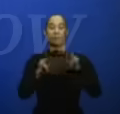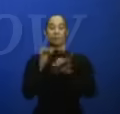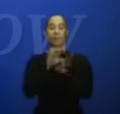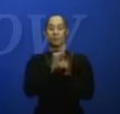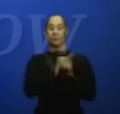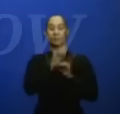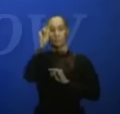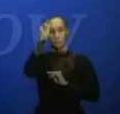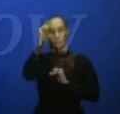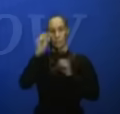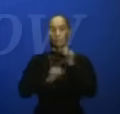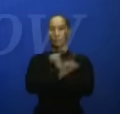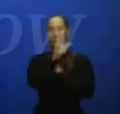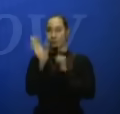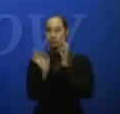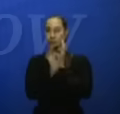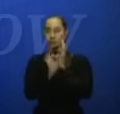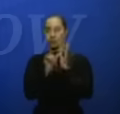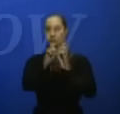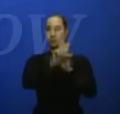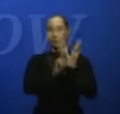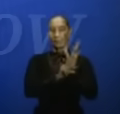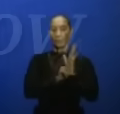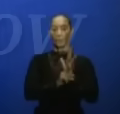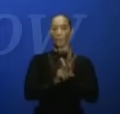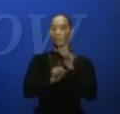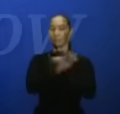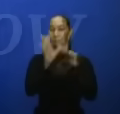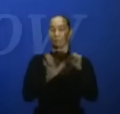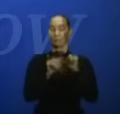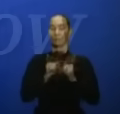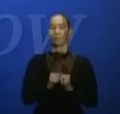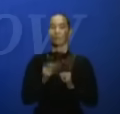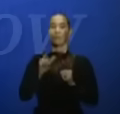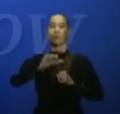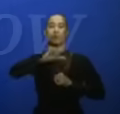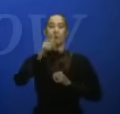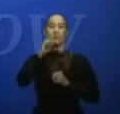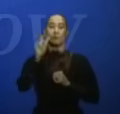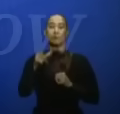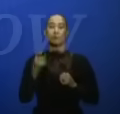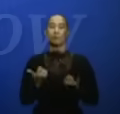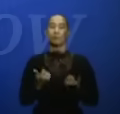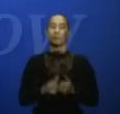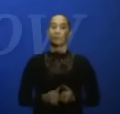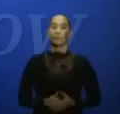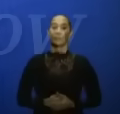Tenemos que tener un gobierno que funcione las leyes y con transparencia. Y la otra pregunta es.